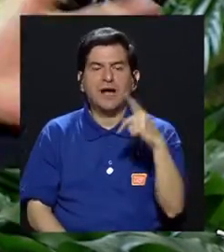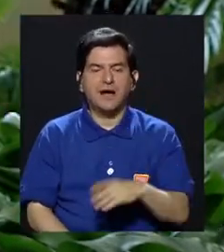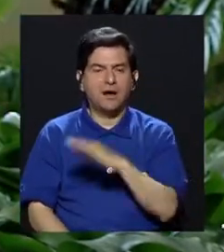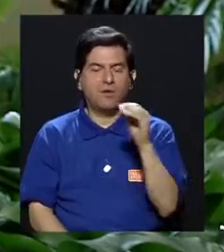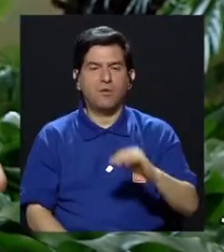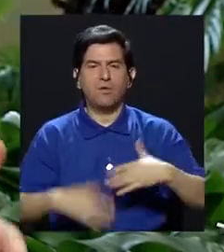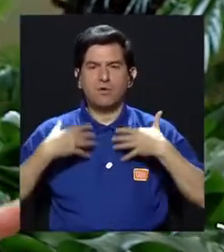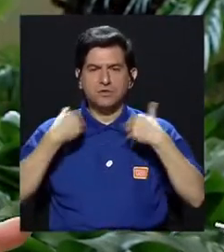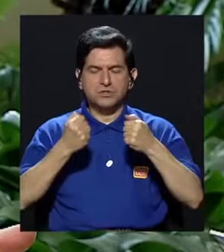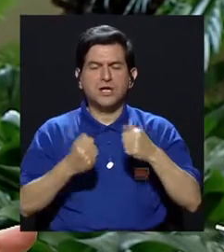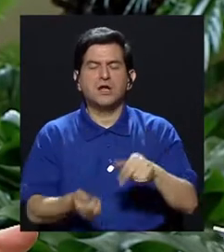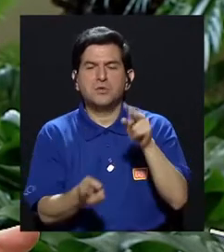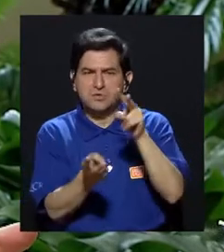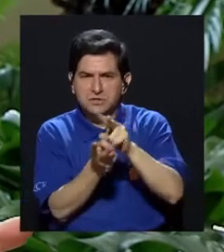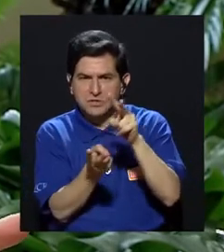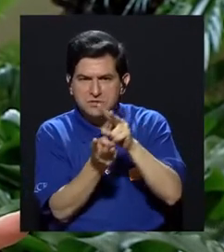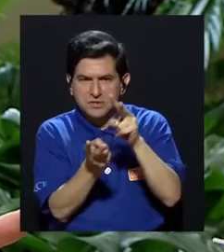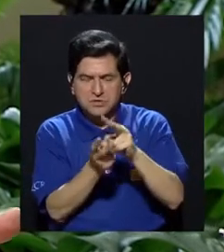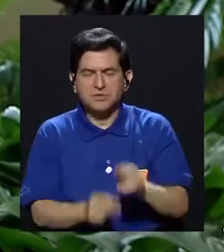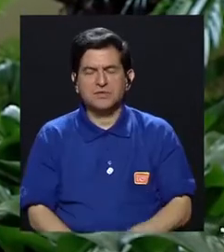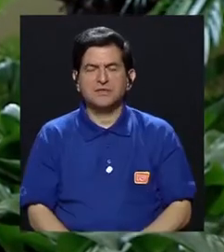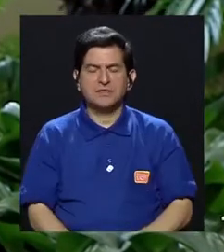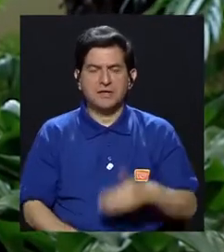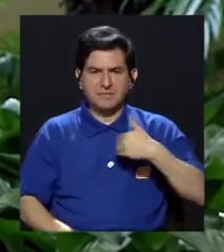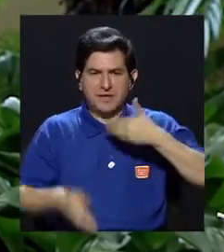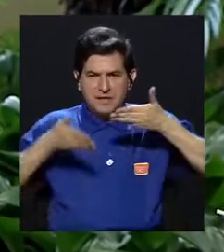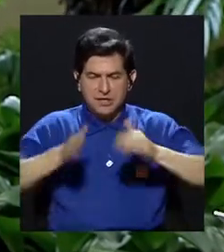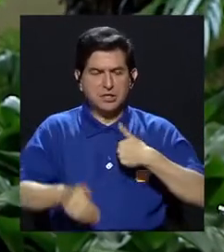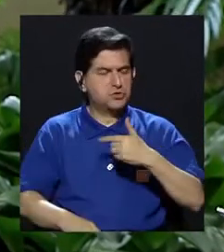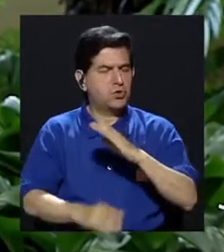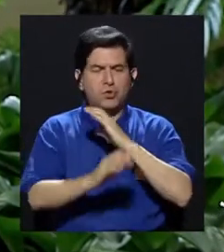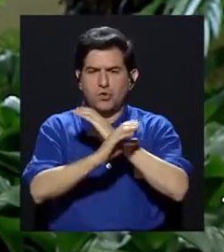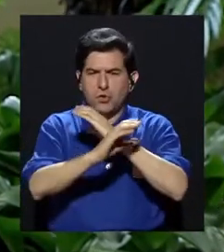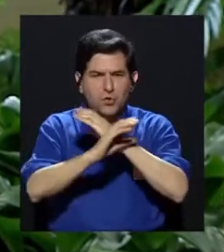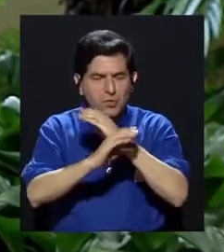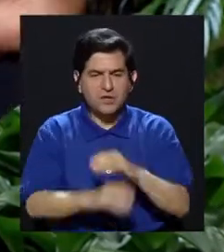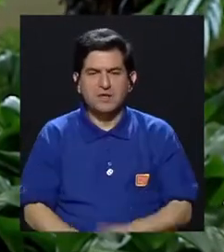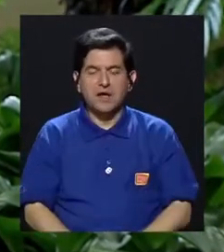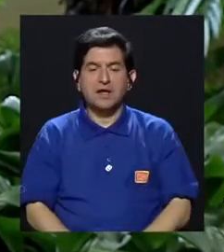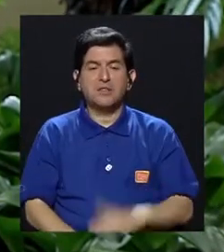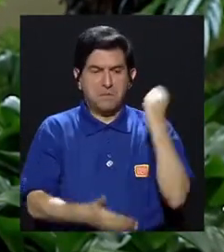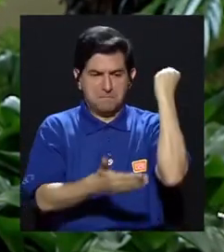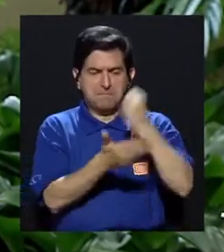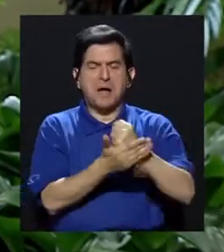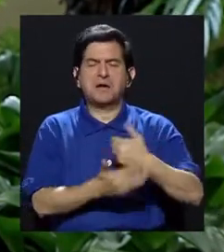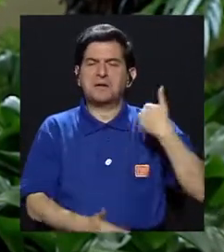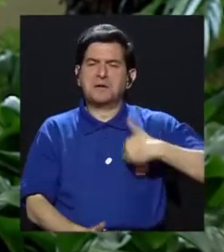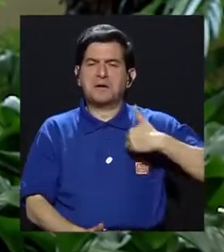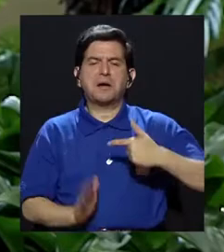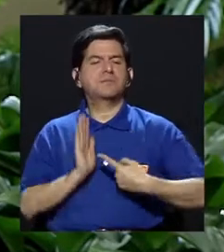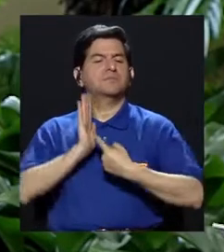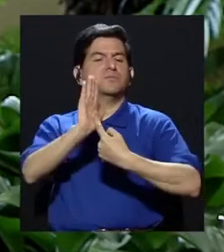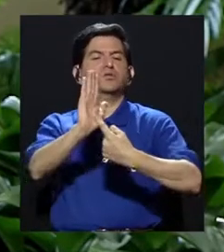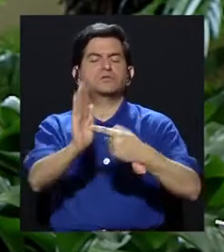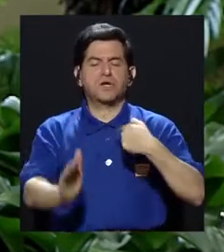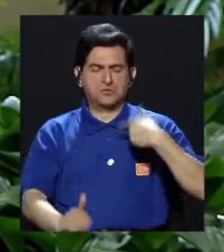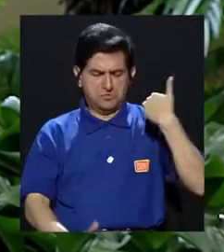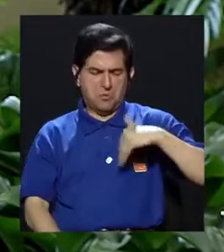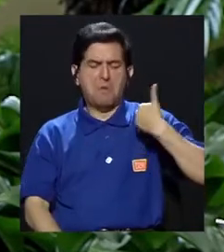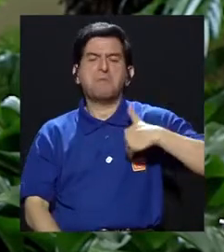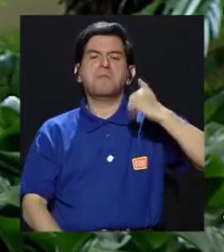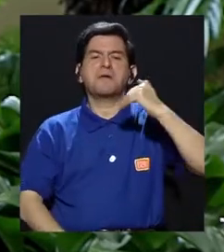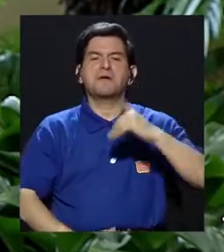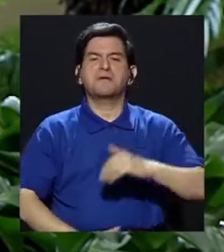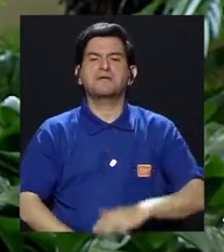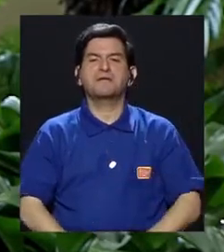y hasta para la salud sexual reproductiva, podría ser que no cuidarme en la sexualidad sea un marcador de virilidad para demostrar que yo soy muy